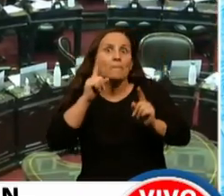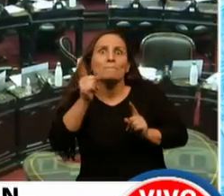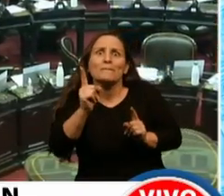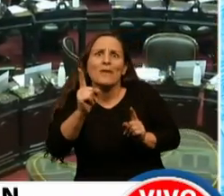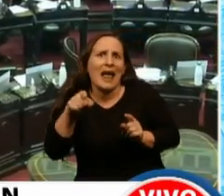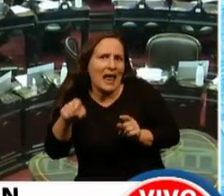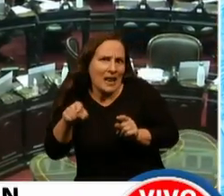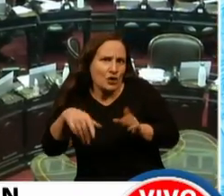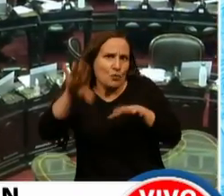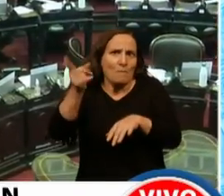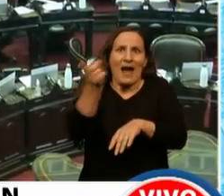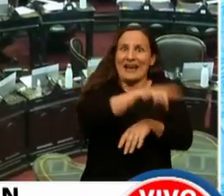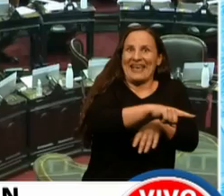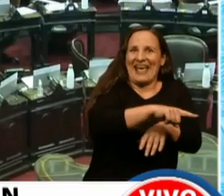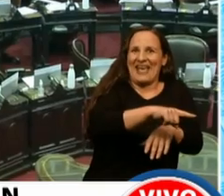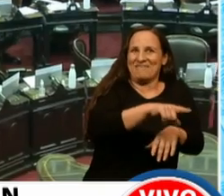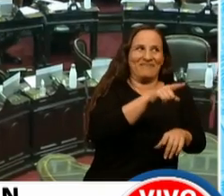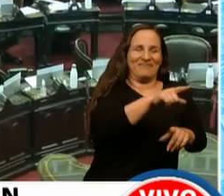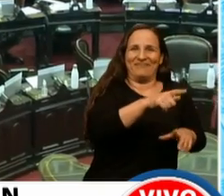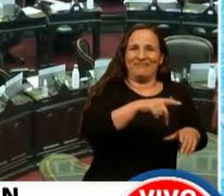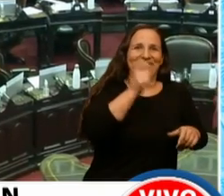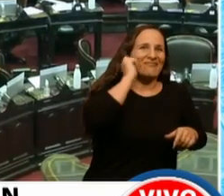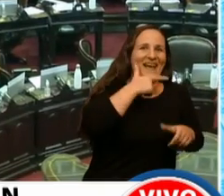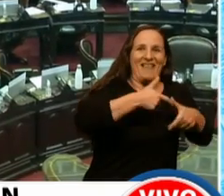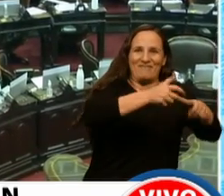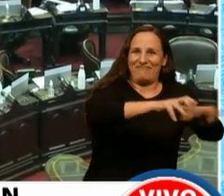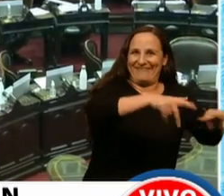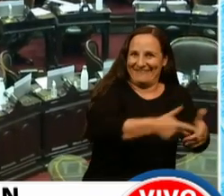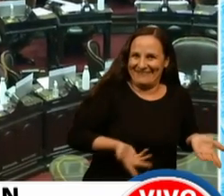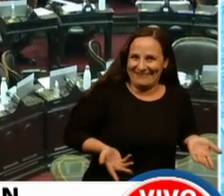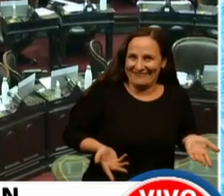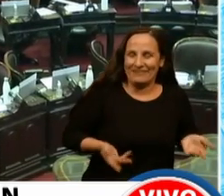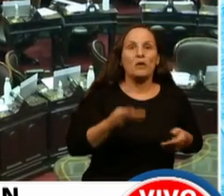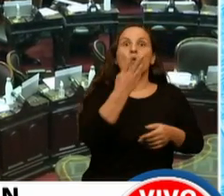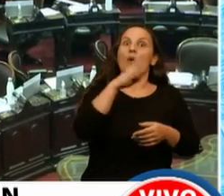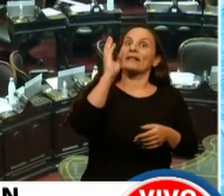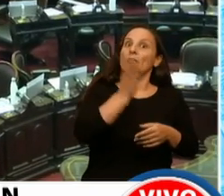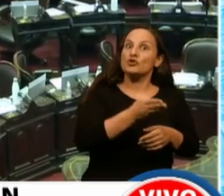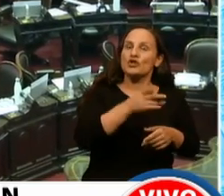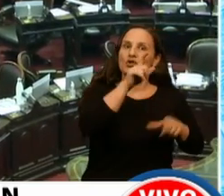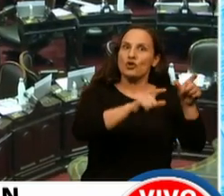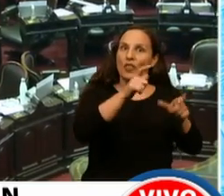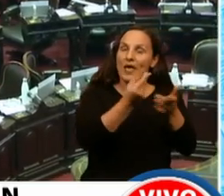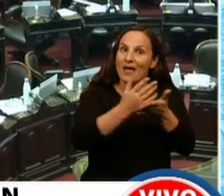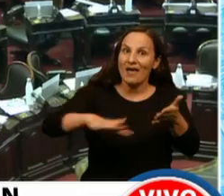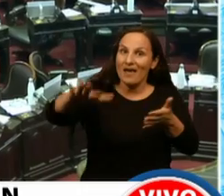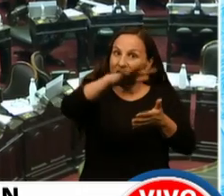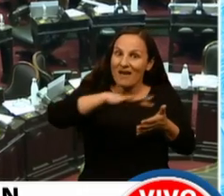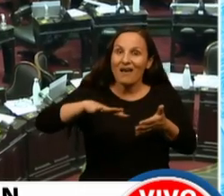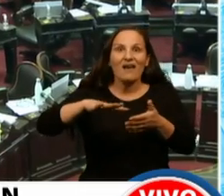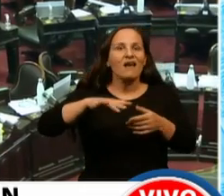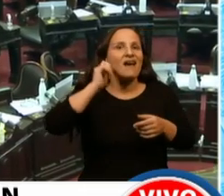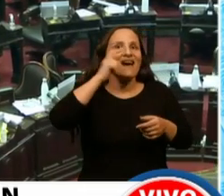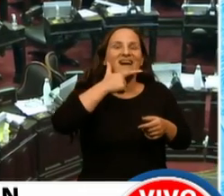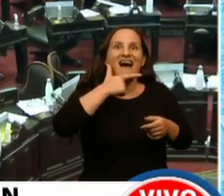seguridad que alguien de clase media más del 40 por ciento de la población no cuenta con acceso al gas